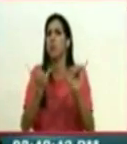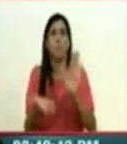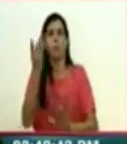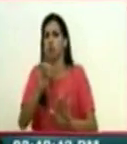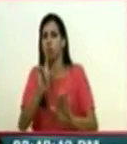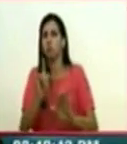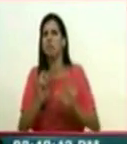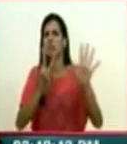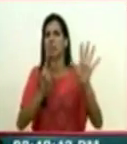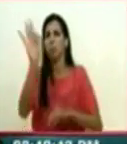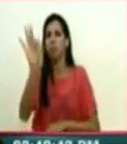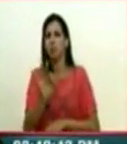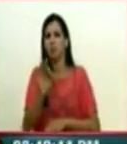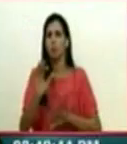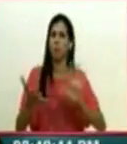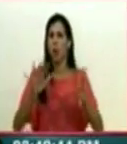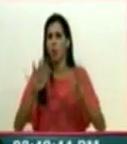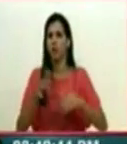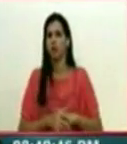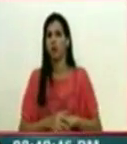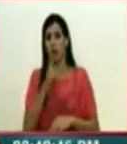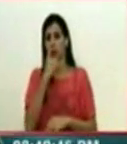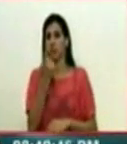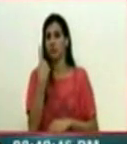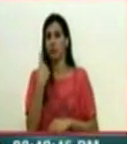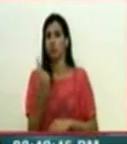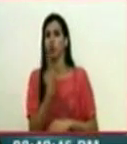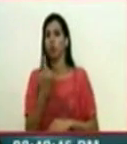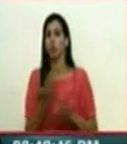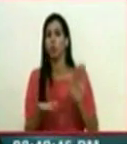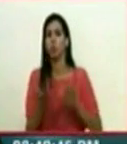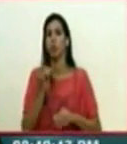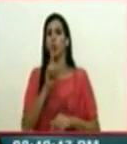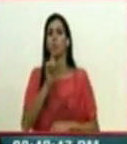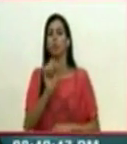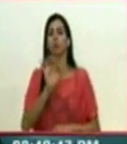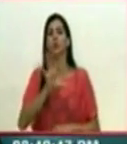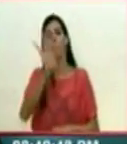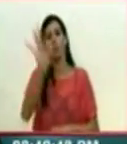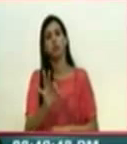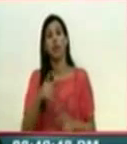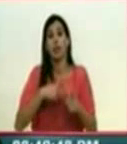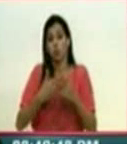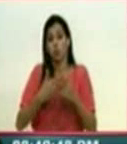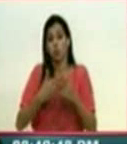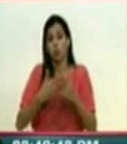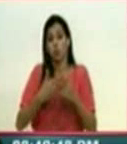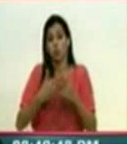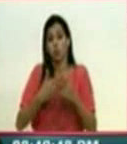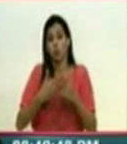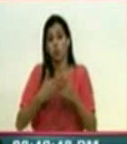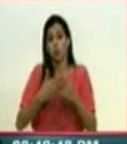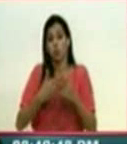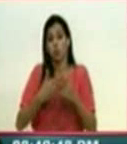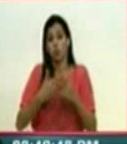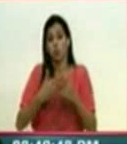el 7% aproximadamente, y el año pasado solamente creció 1,5%, de manera que ese crecimiento se